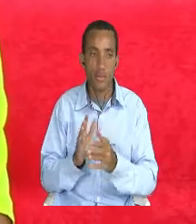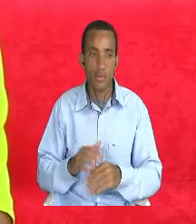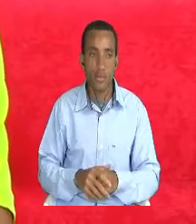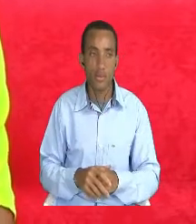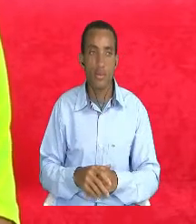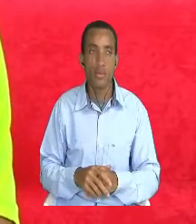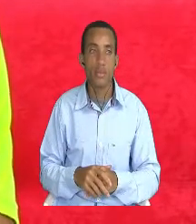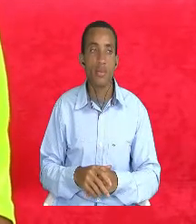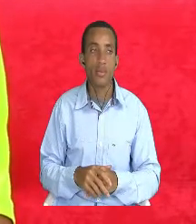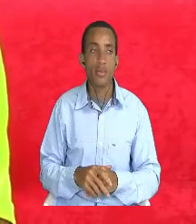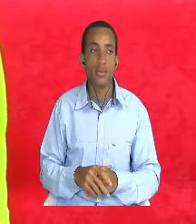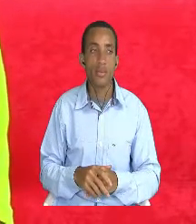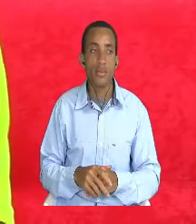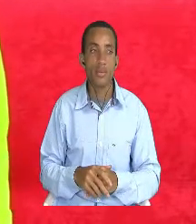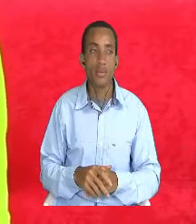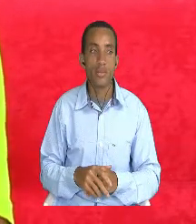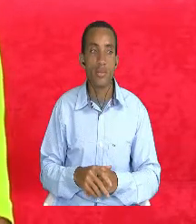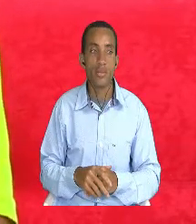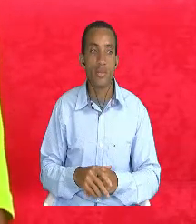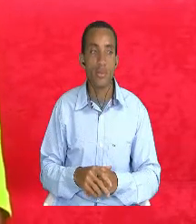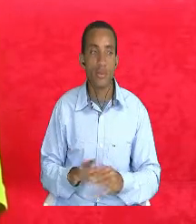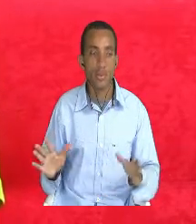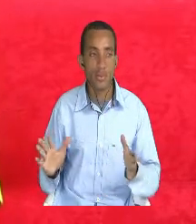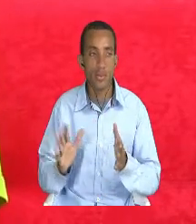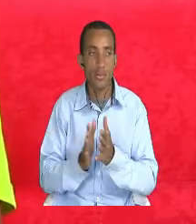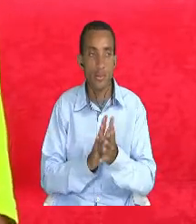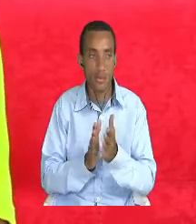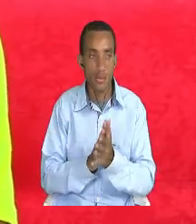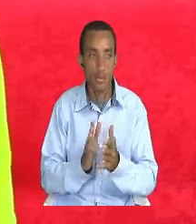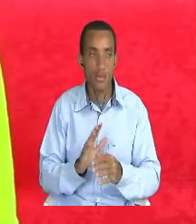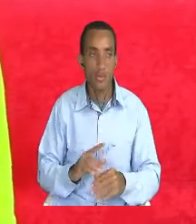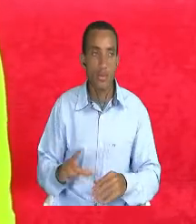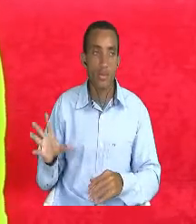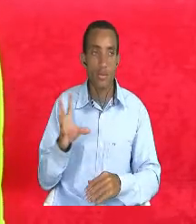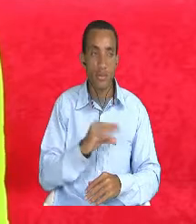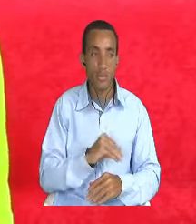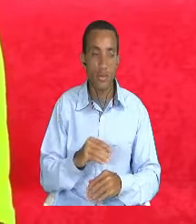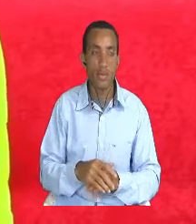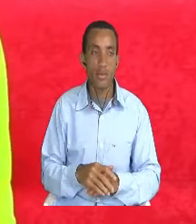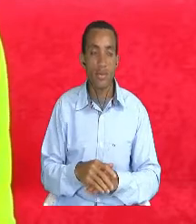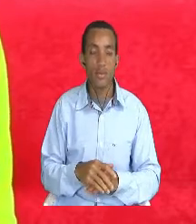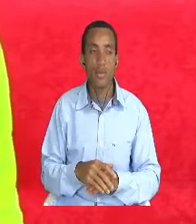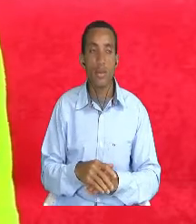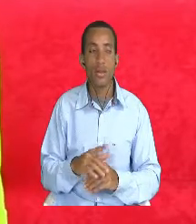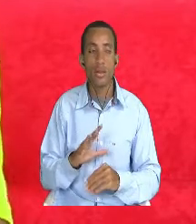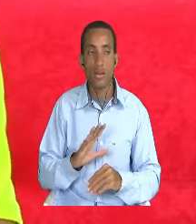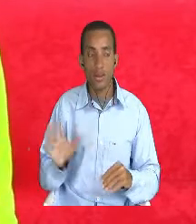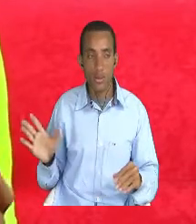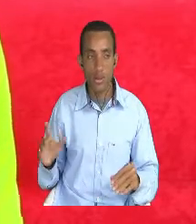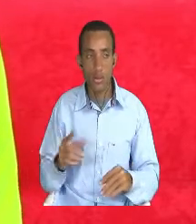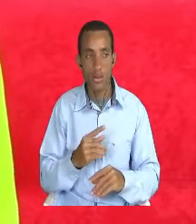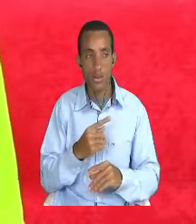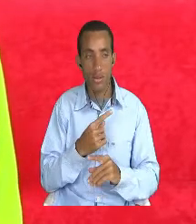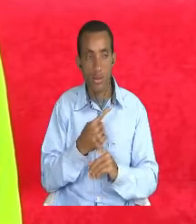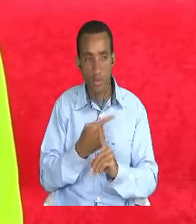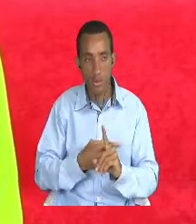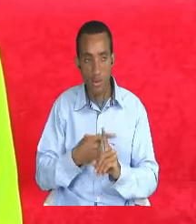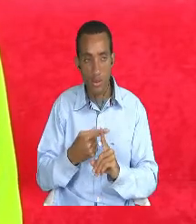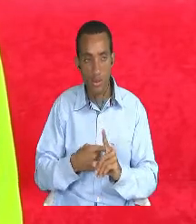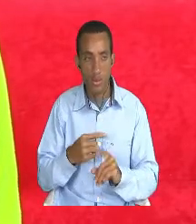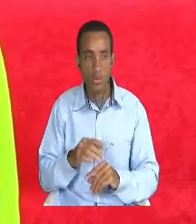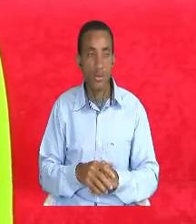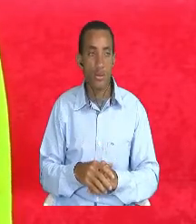atléticas. Bueno, yo les quiero hacer la invitación a que hagan uso de la pista, que es una pista para todos los barranqueños. Se